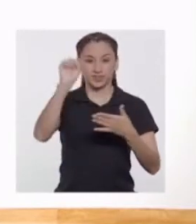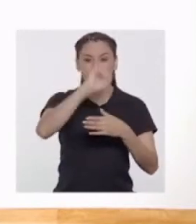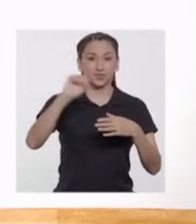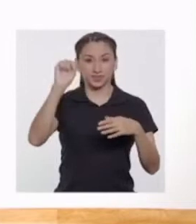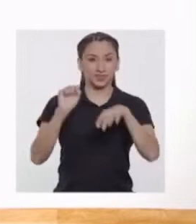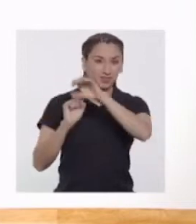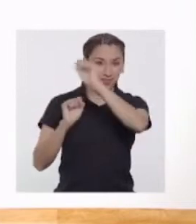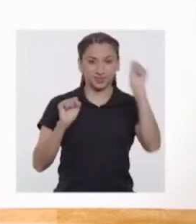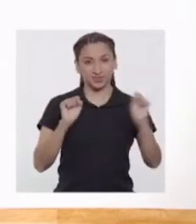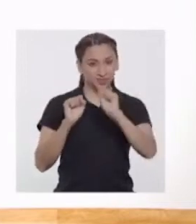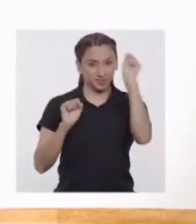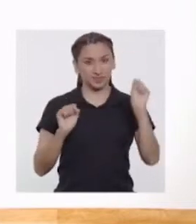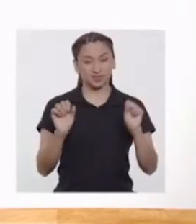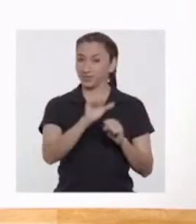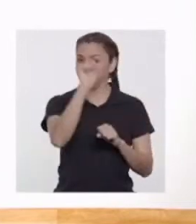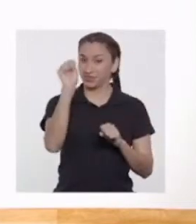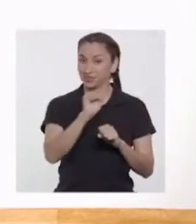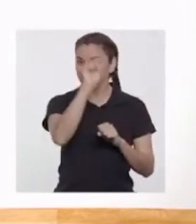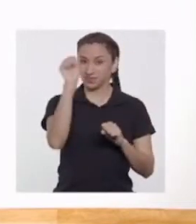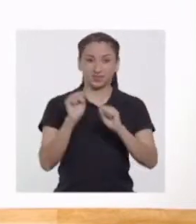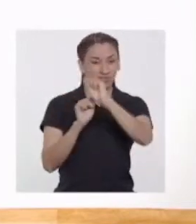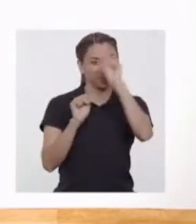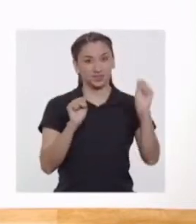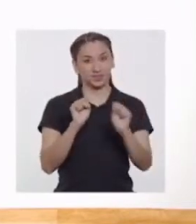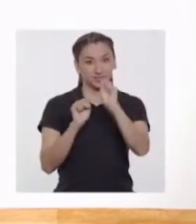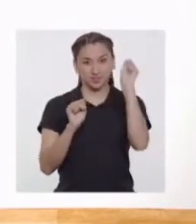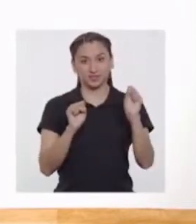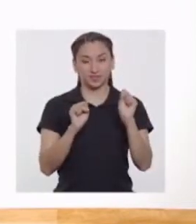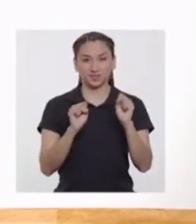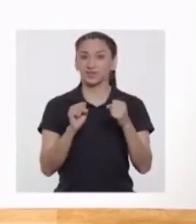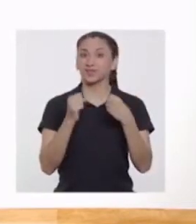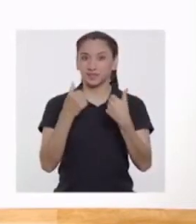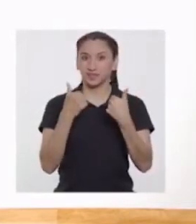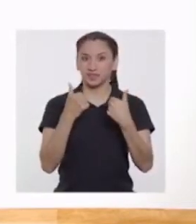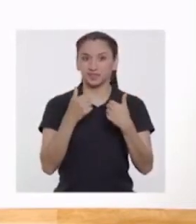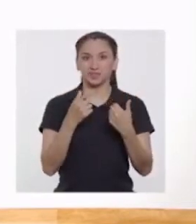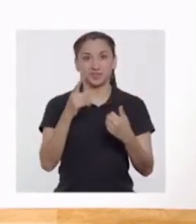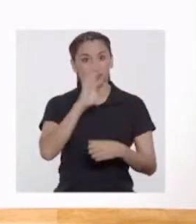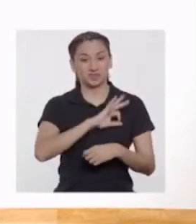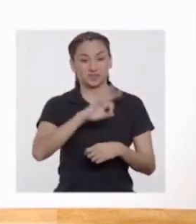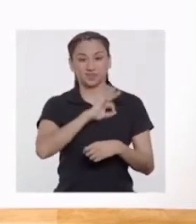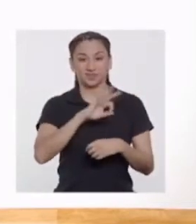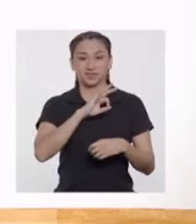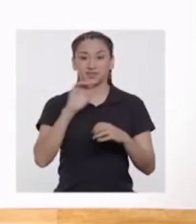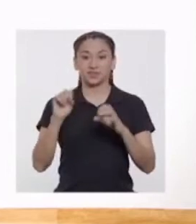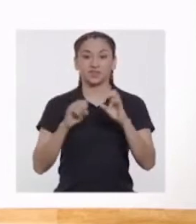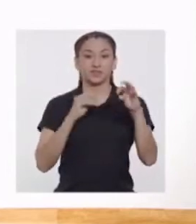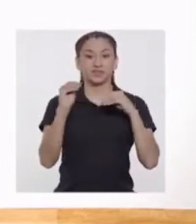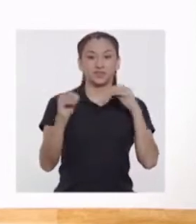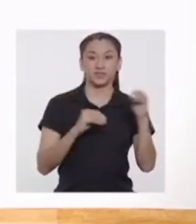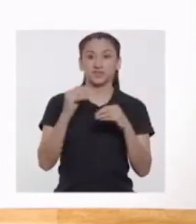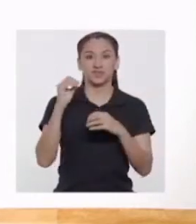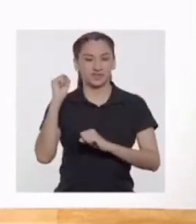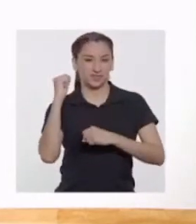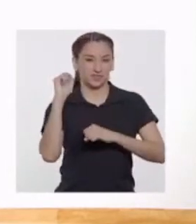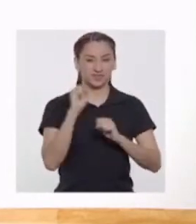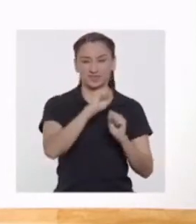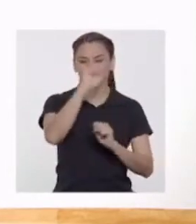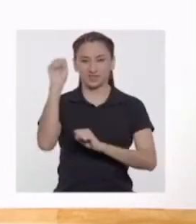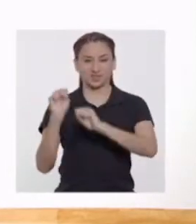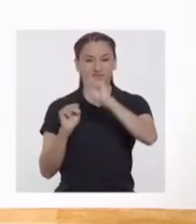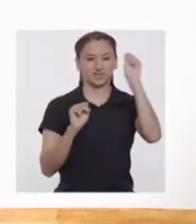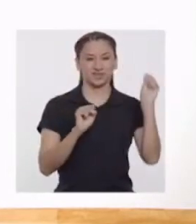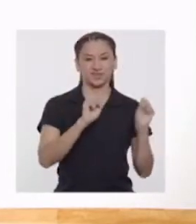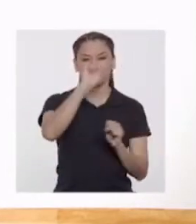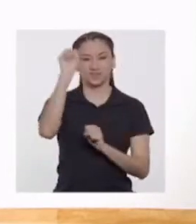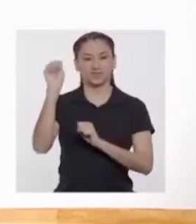izquierda, derecha, izquierda. Eso. ¡Ey! Aprovechamos el movimiento para bailar.